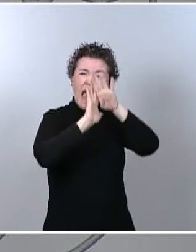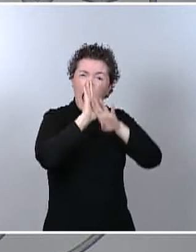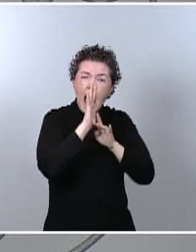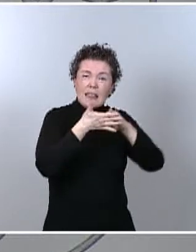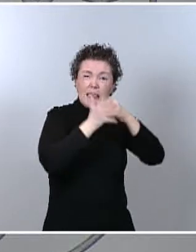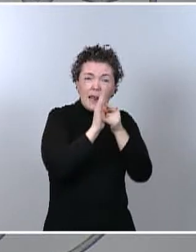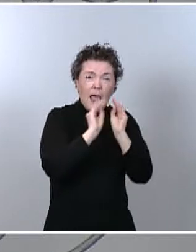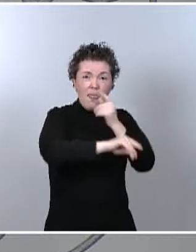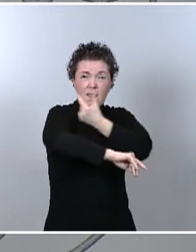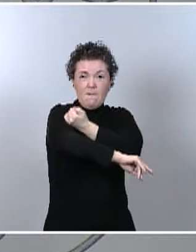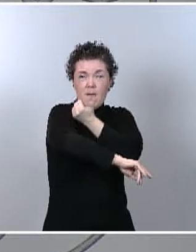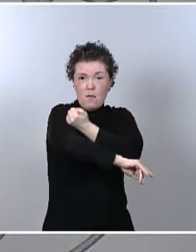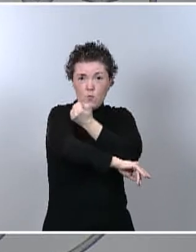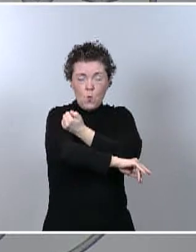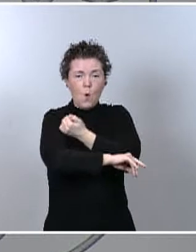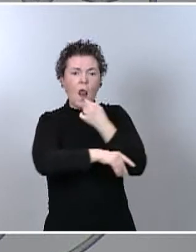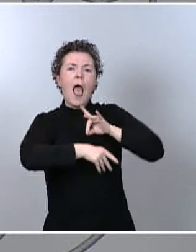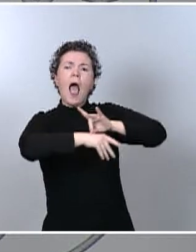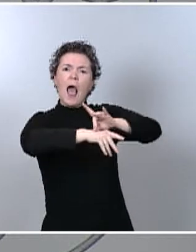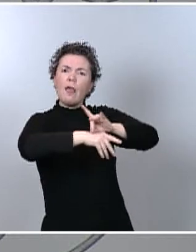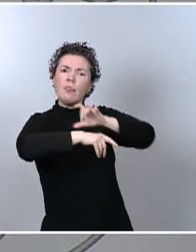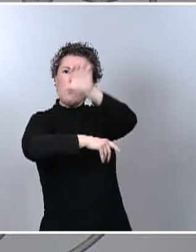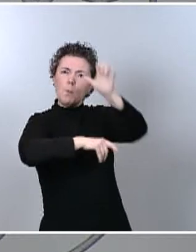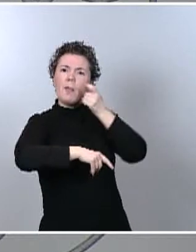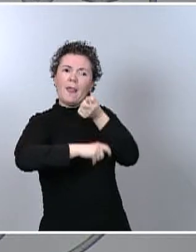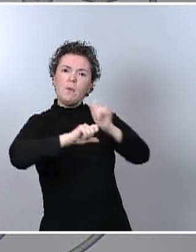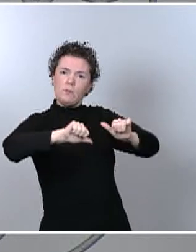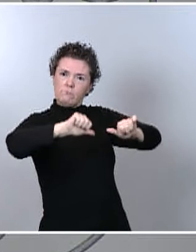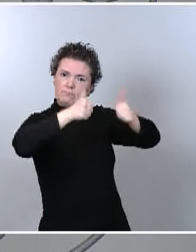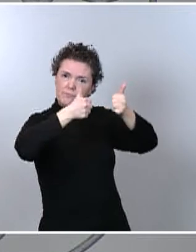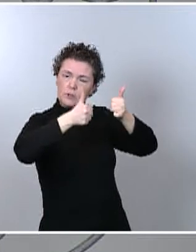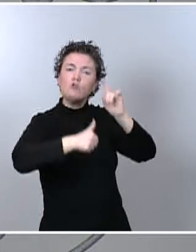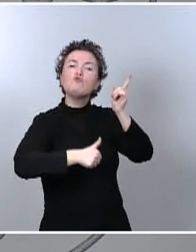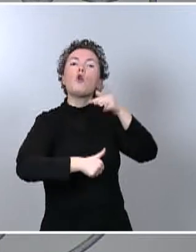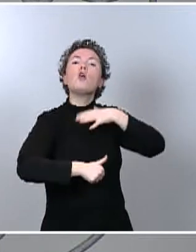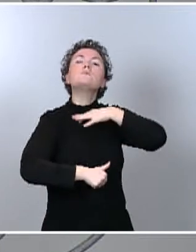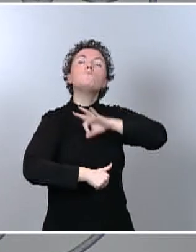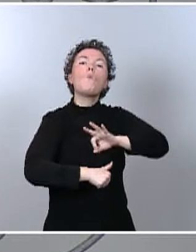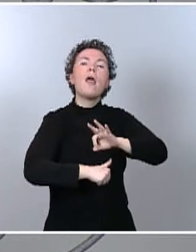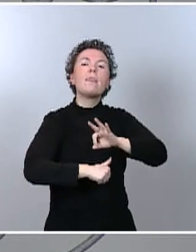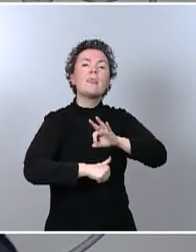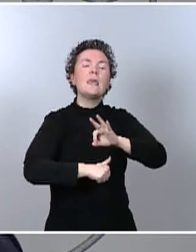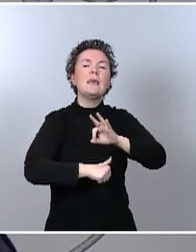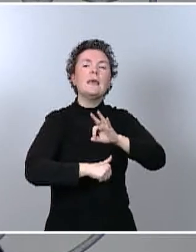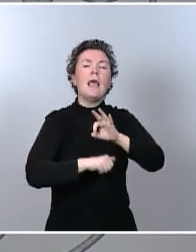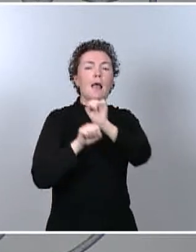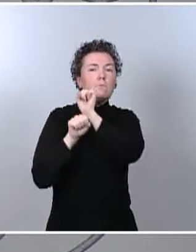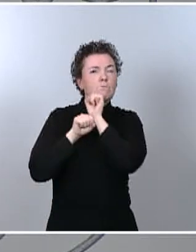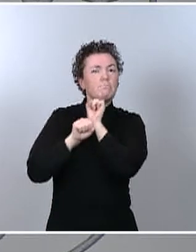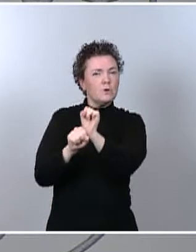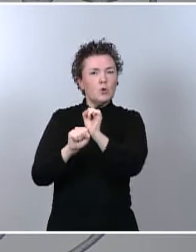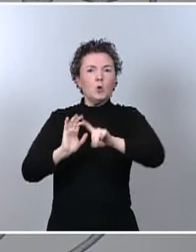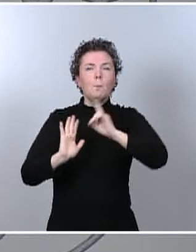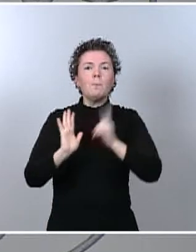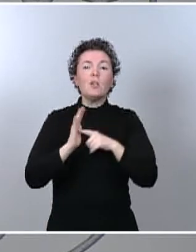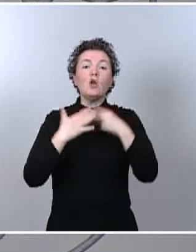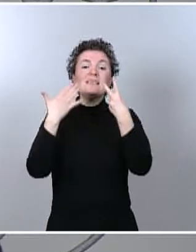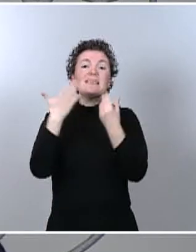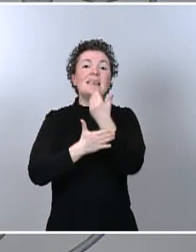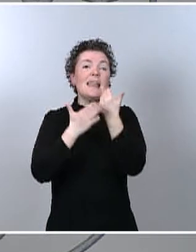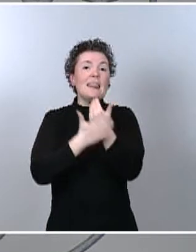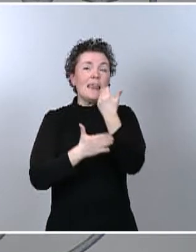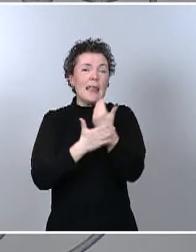no exactamente 21 días después, pueden pasar 22, 23 o 24 días y no pasa nada, y el fabricante establece en la ficha